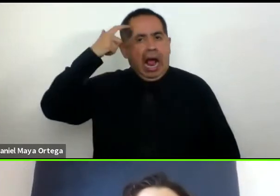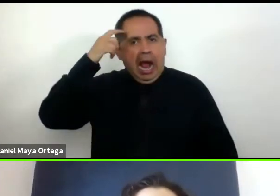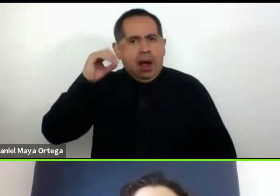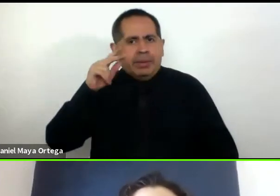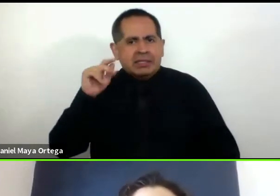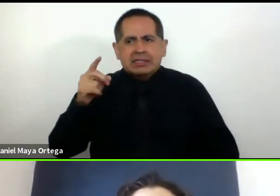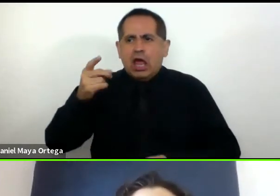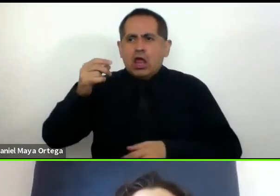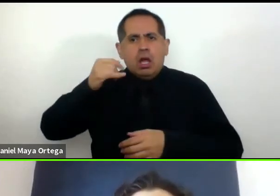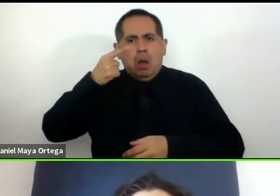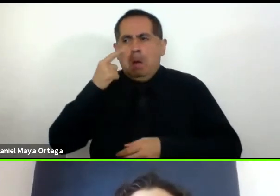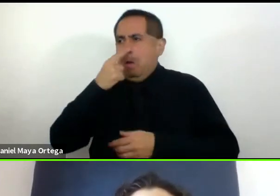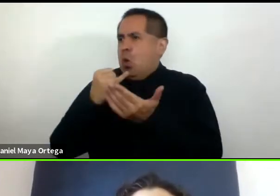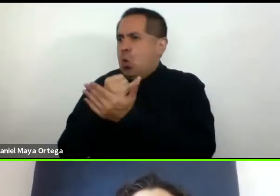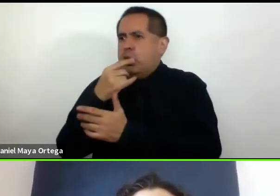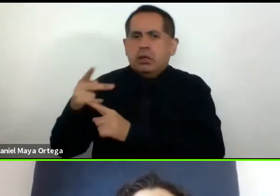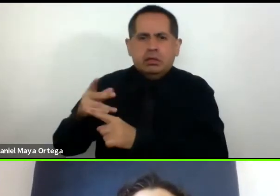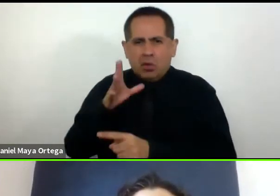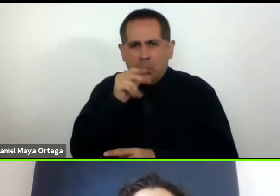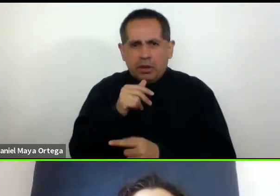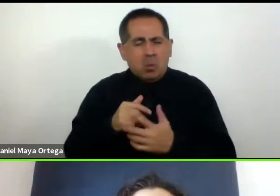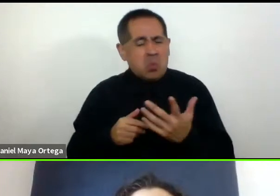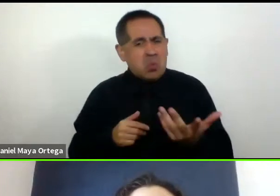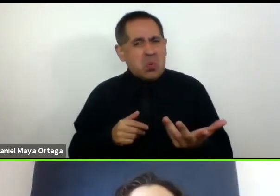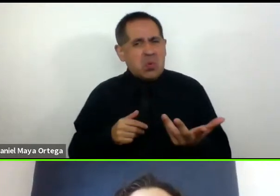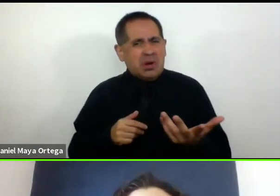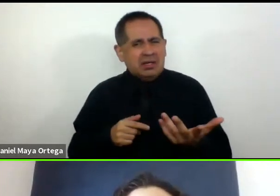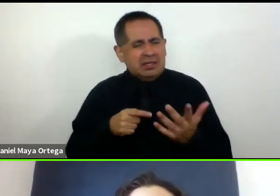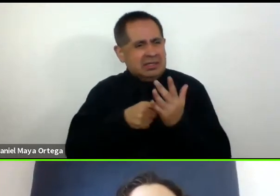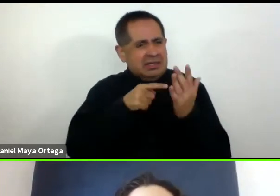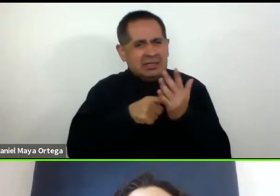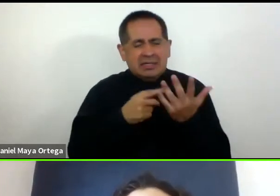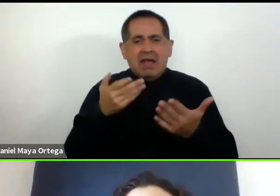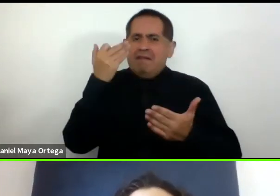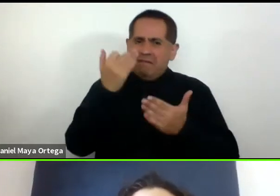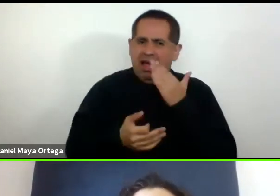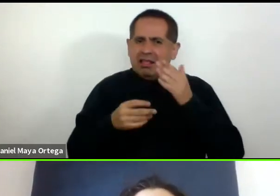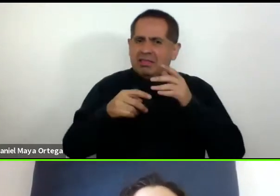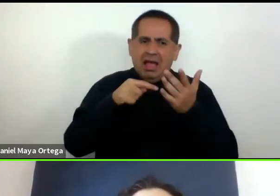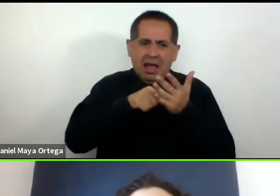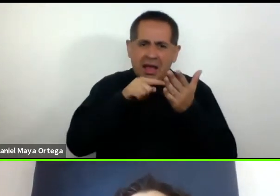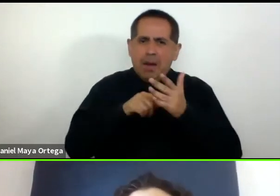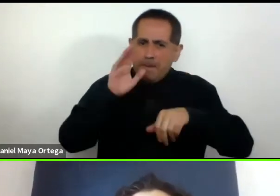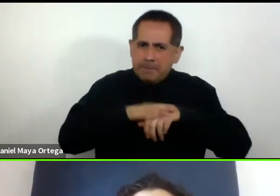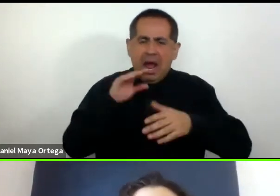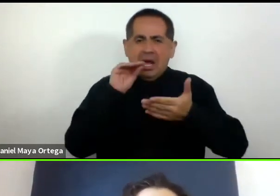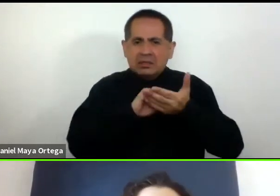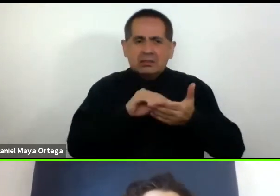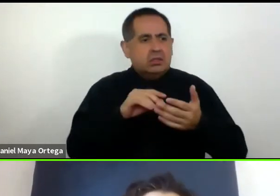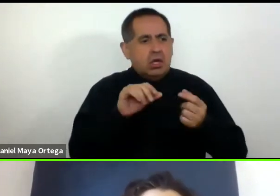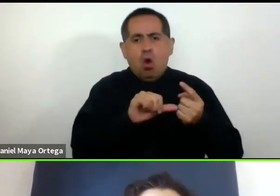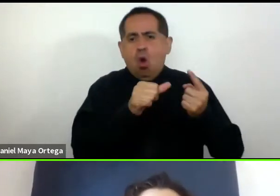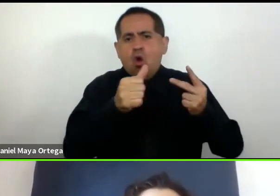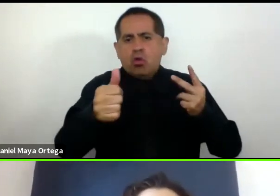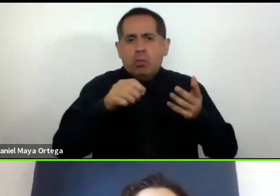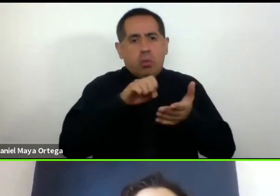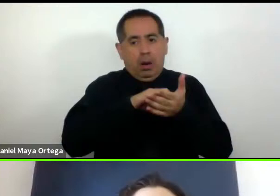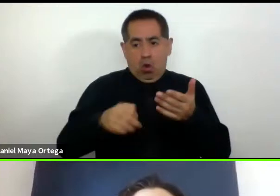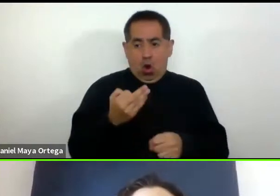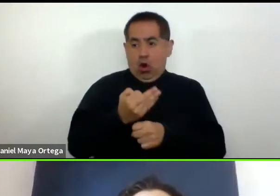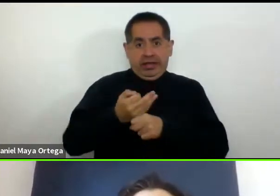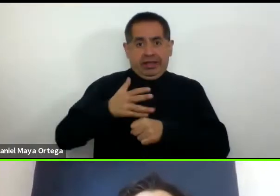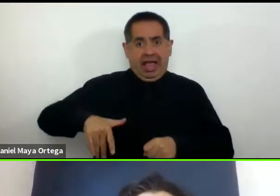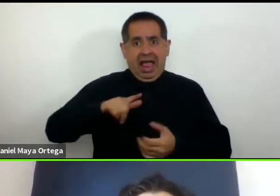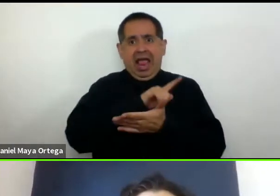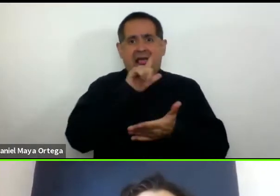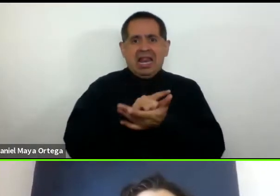justamente la falta de reforma, creo que también lo que hace es dejar un vacío que impulsa otras iniciativas de ley, como la ahora discutida